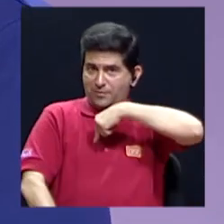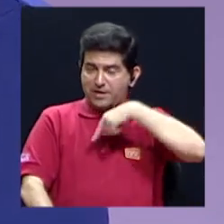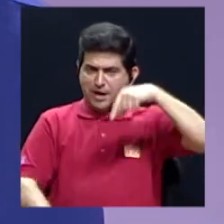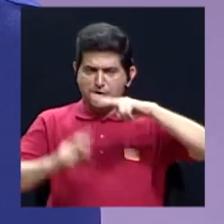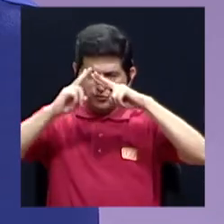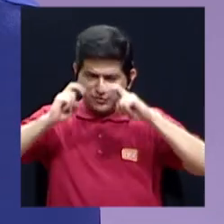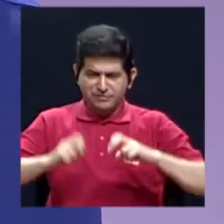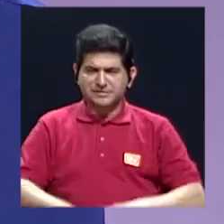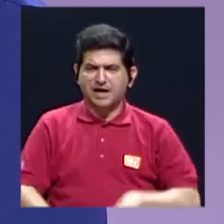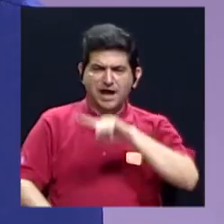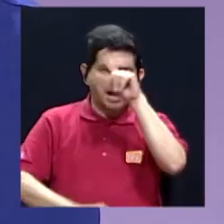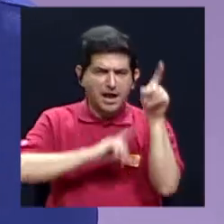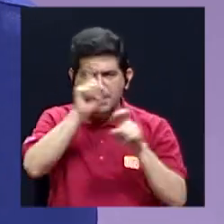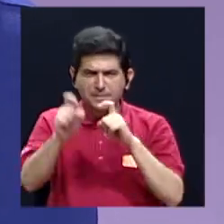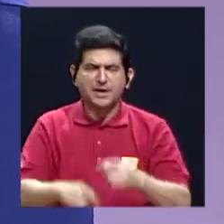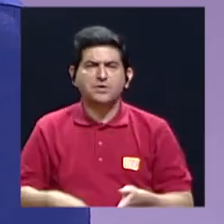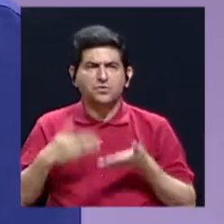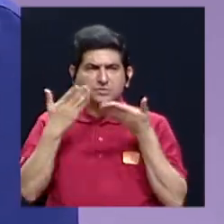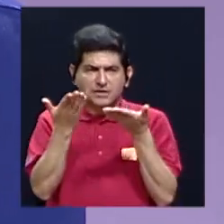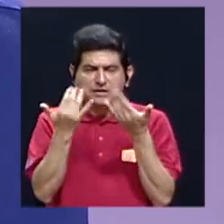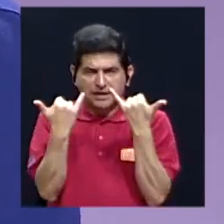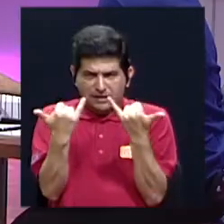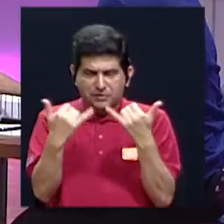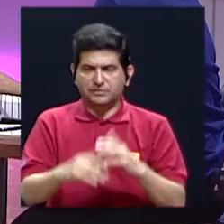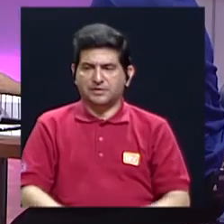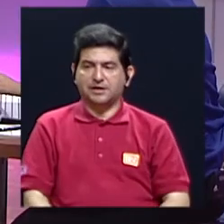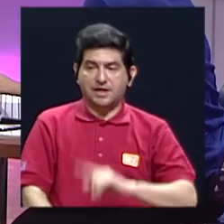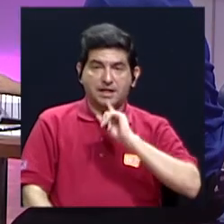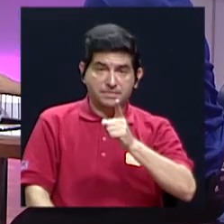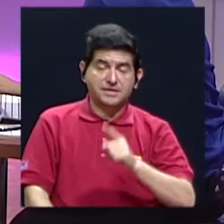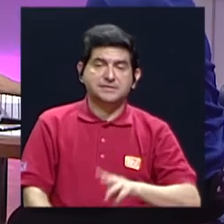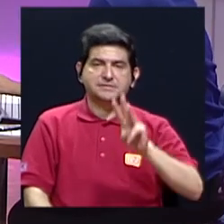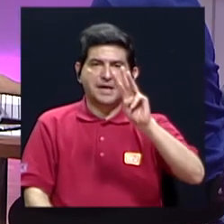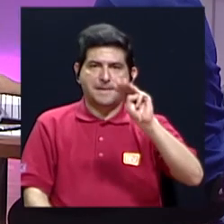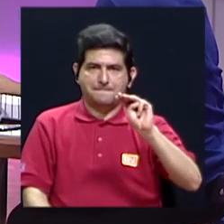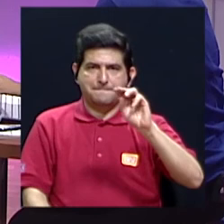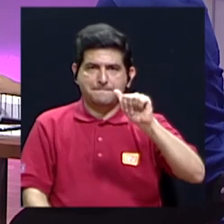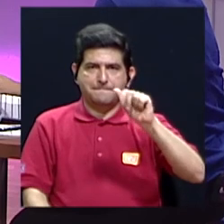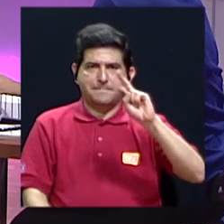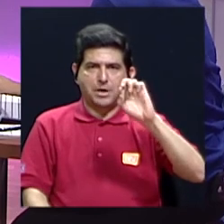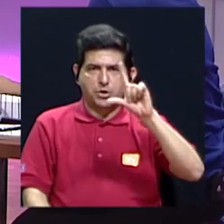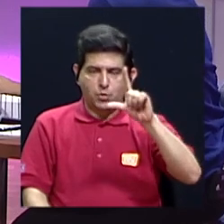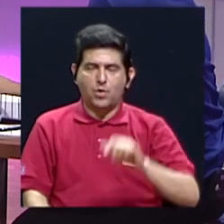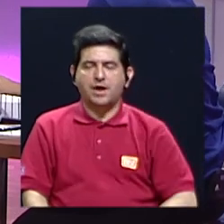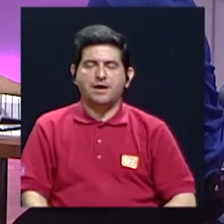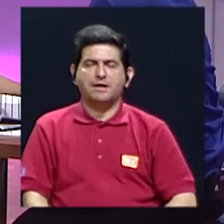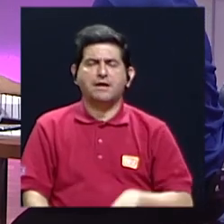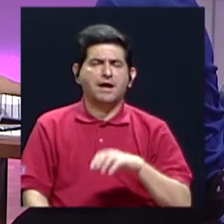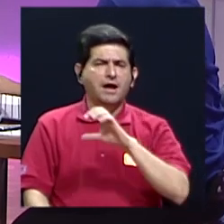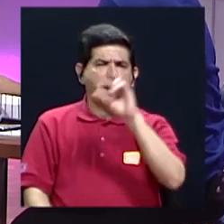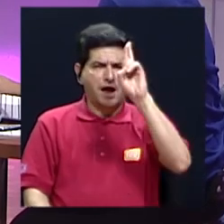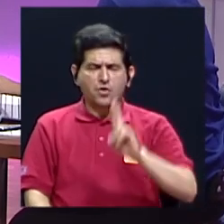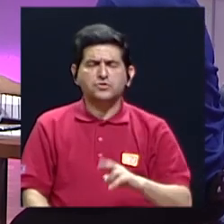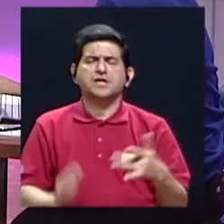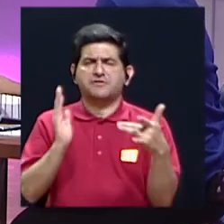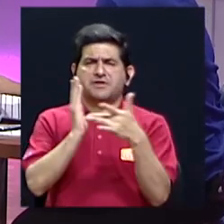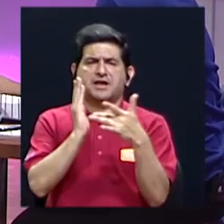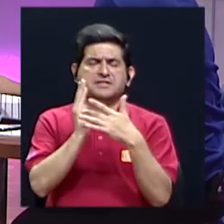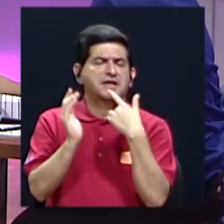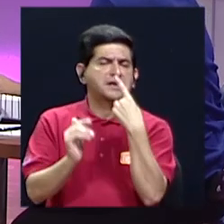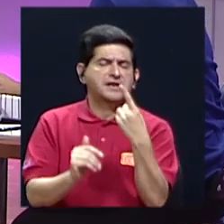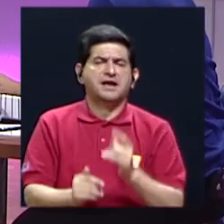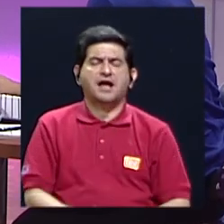estamos revisando algunas de las preguntas que nos han dejado por acá. Dice don Manuel de Esparza, opina, Costa Rica ha declarado que es una